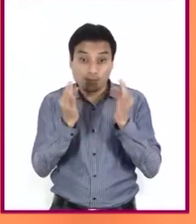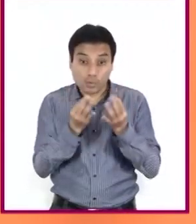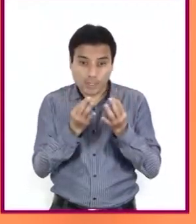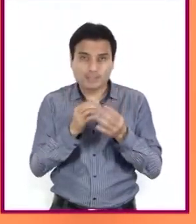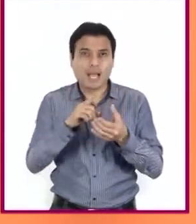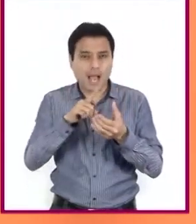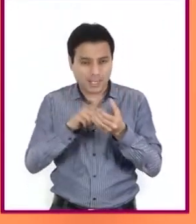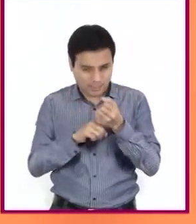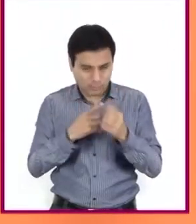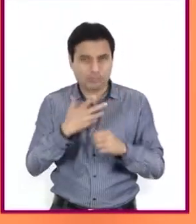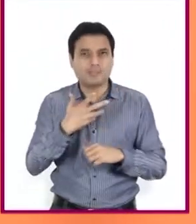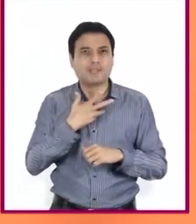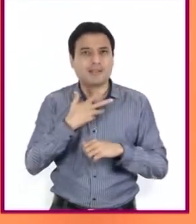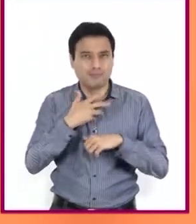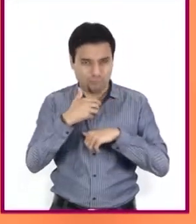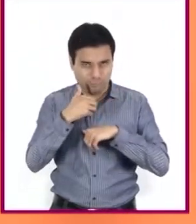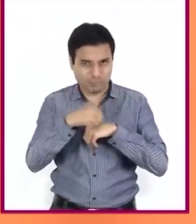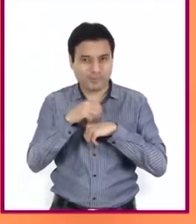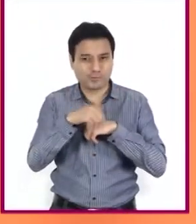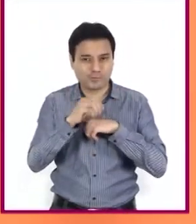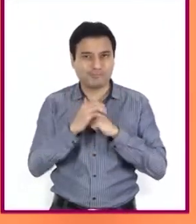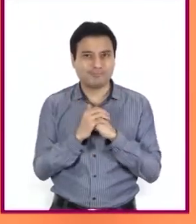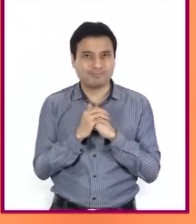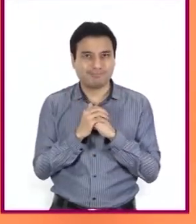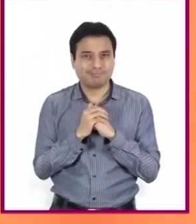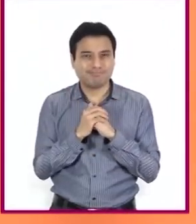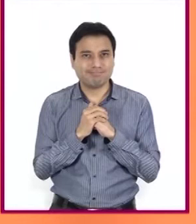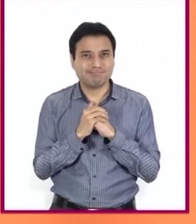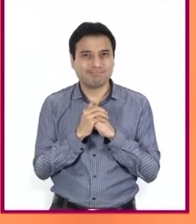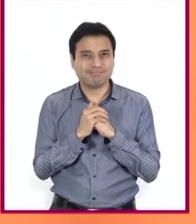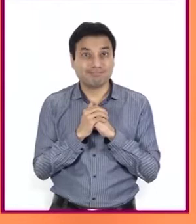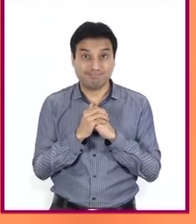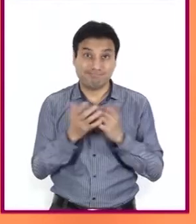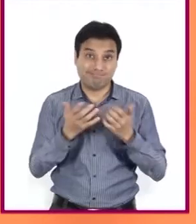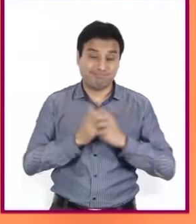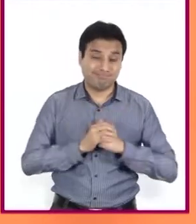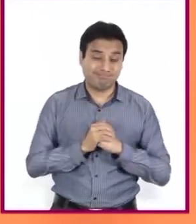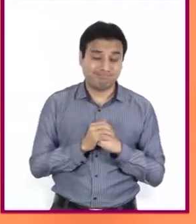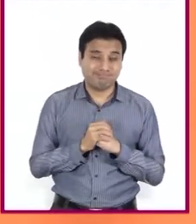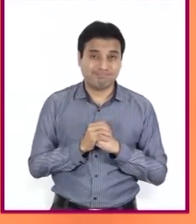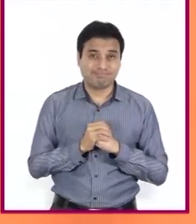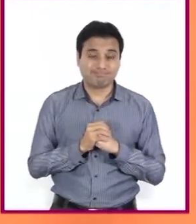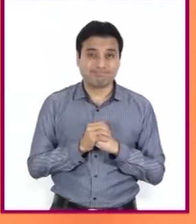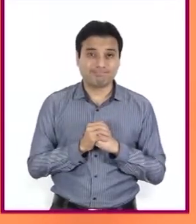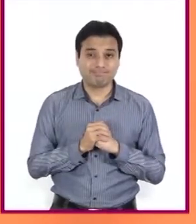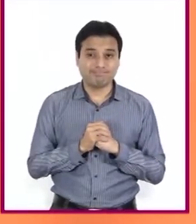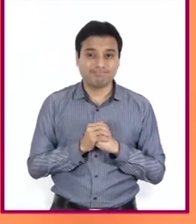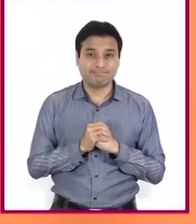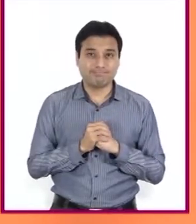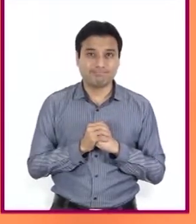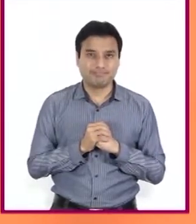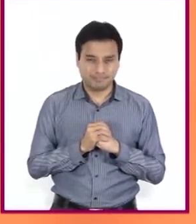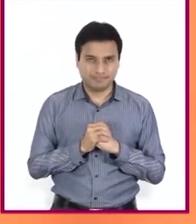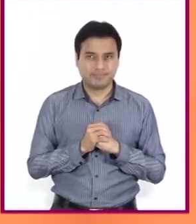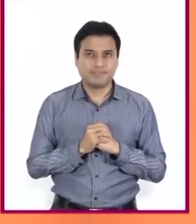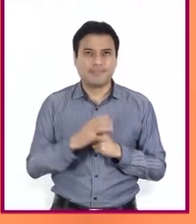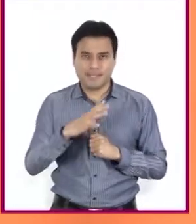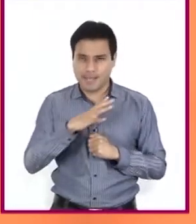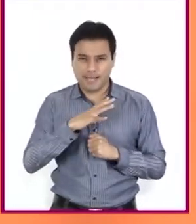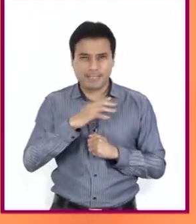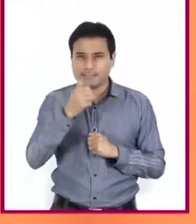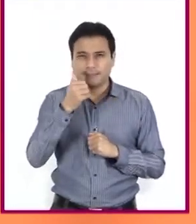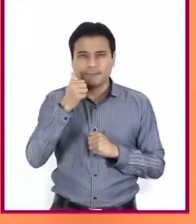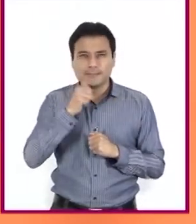por figuras geométricas que se deducen unos de otros mediante una regla